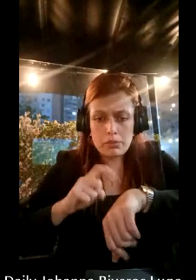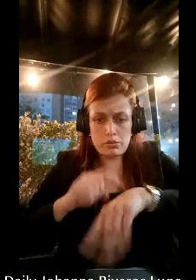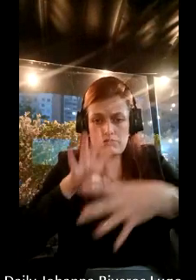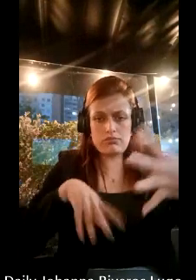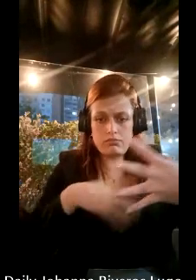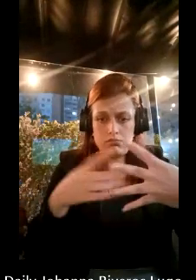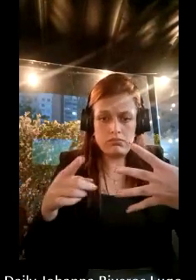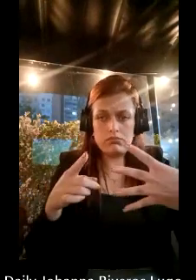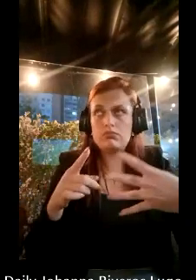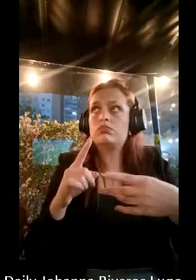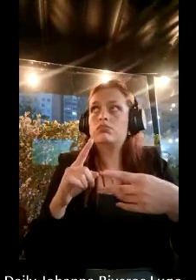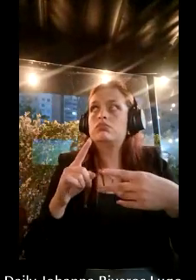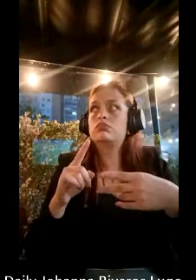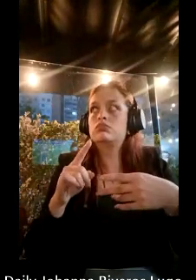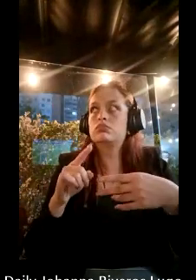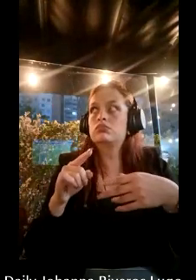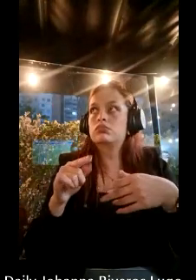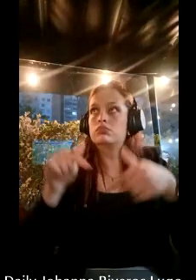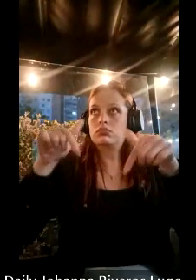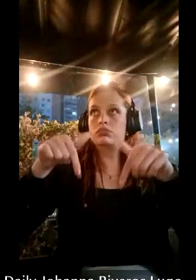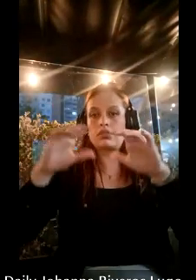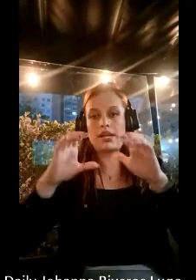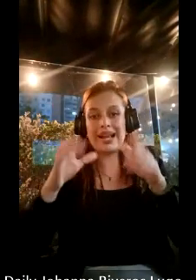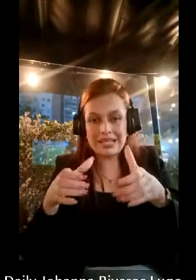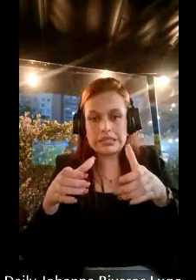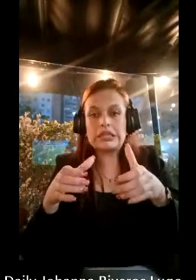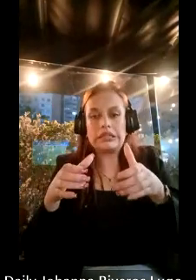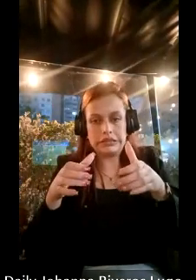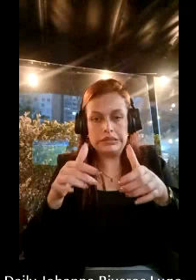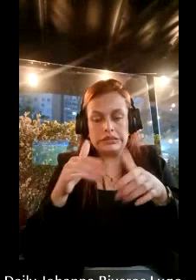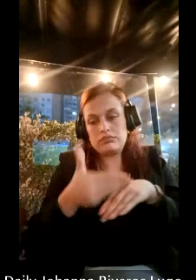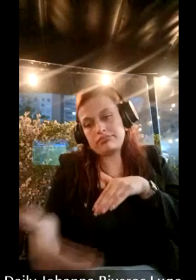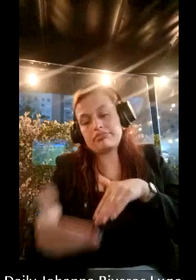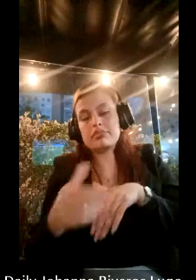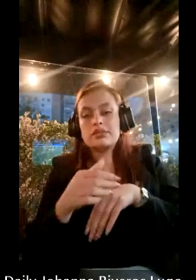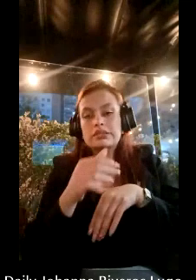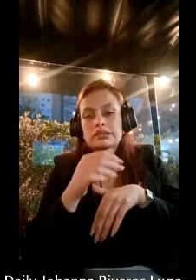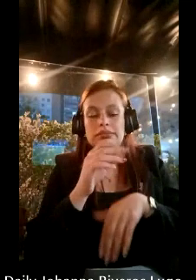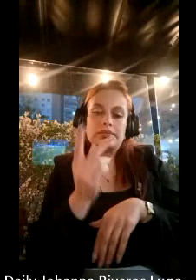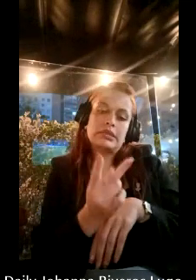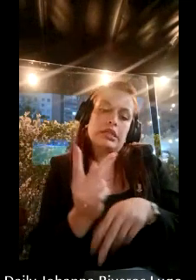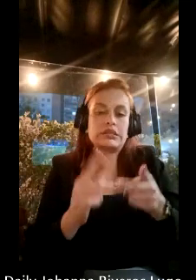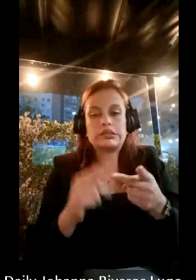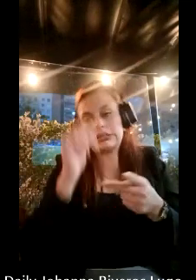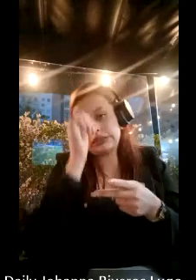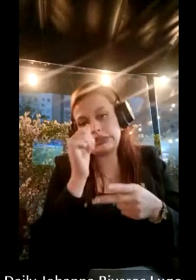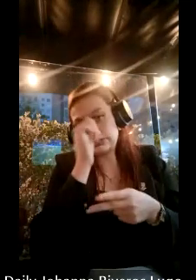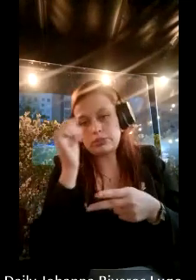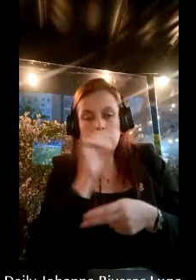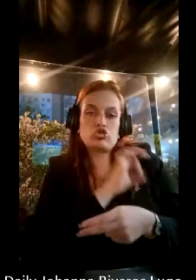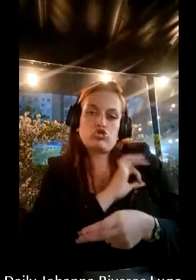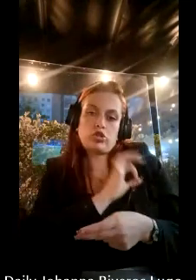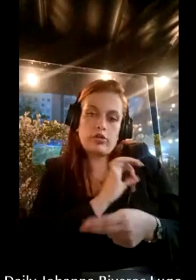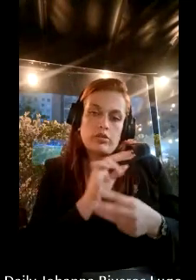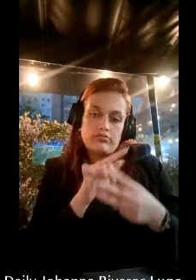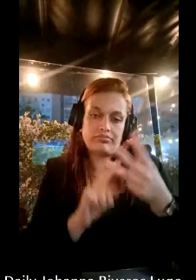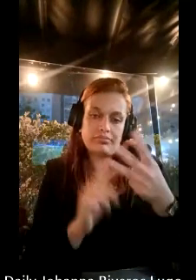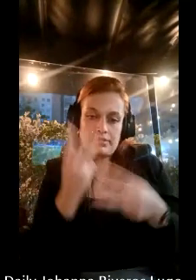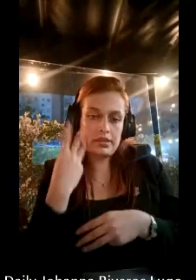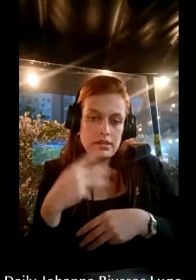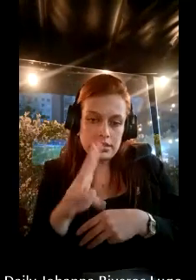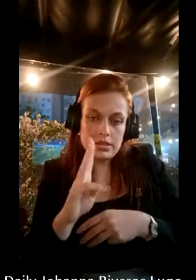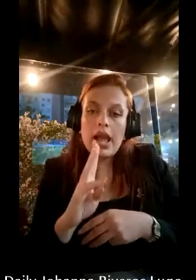prácticamente este fin de semana. Es por eso que debemos cumplir con dos resultados de